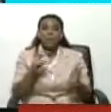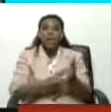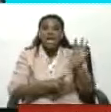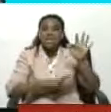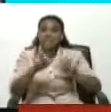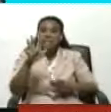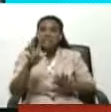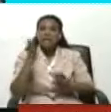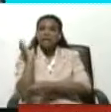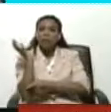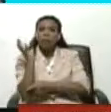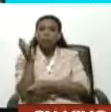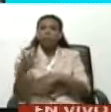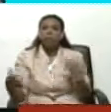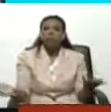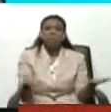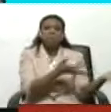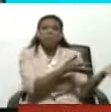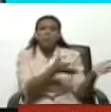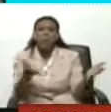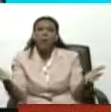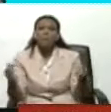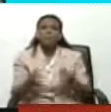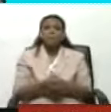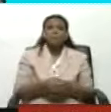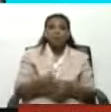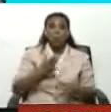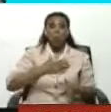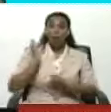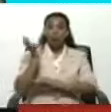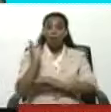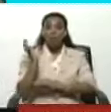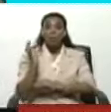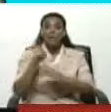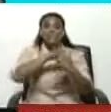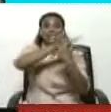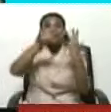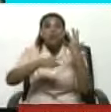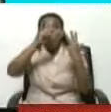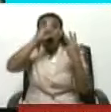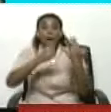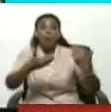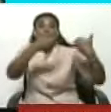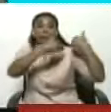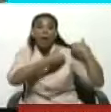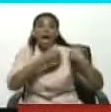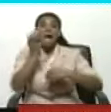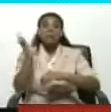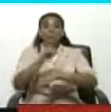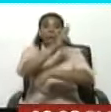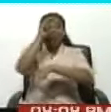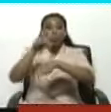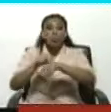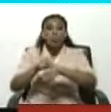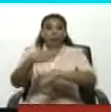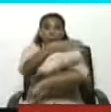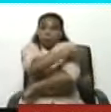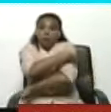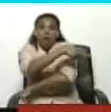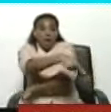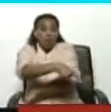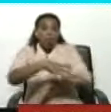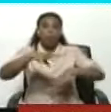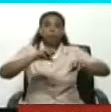la Asamblea Nacional en 2015? Y tuvo la Asamblea Nacional en sus manos 5 años. La derecha extremista.